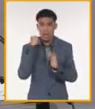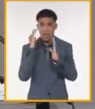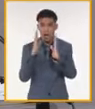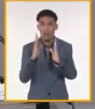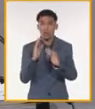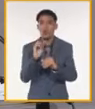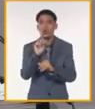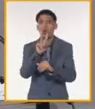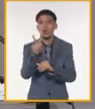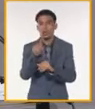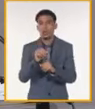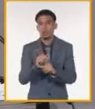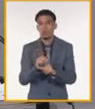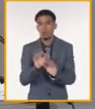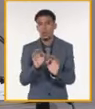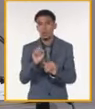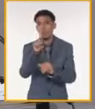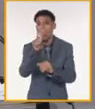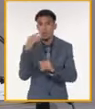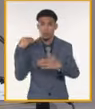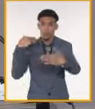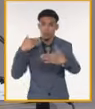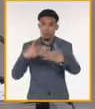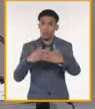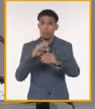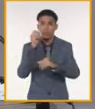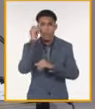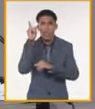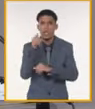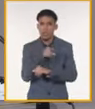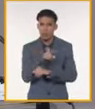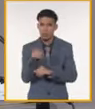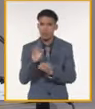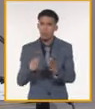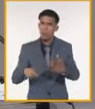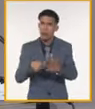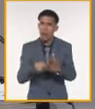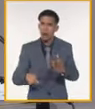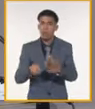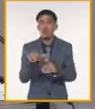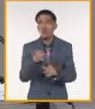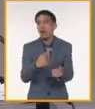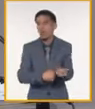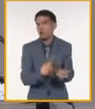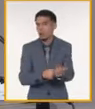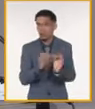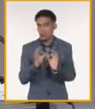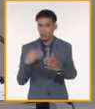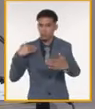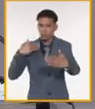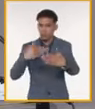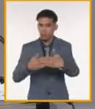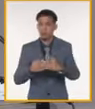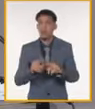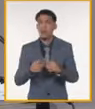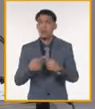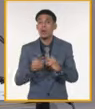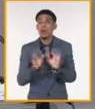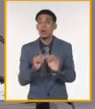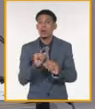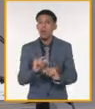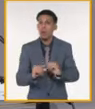implementación O sea que hay una experiencia en la aplicación de los de los tributos pero una experiencia que ha pasado también por una actualización gradual